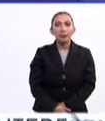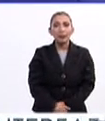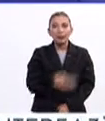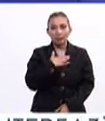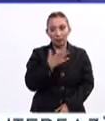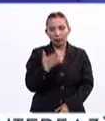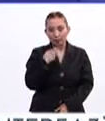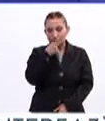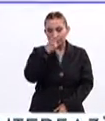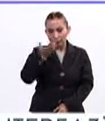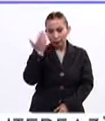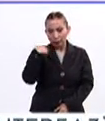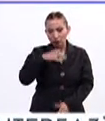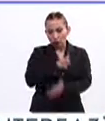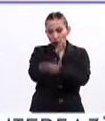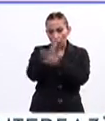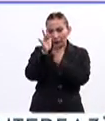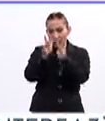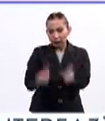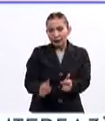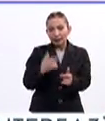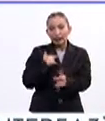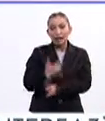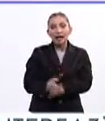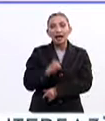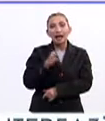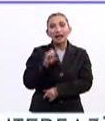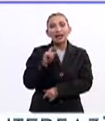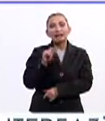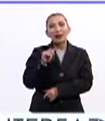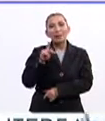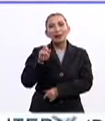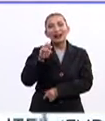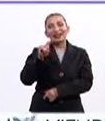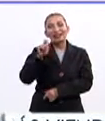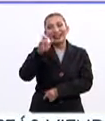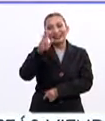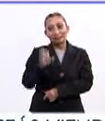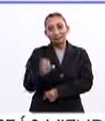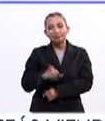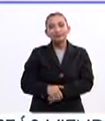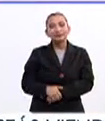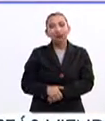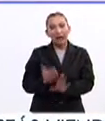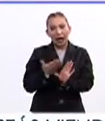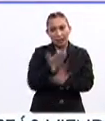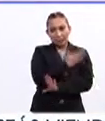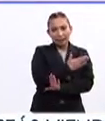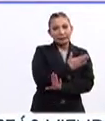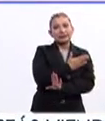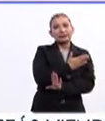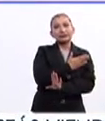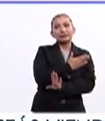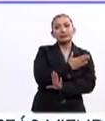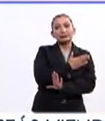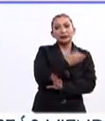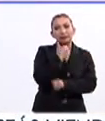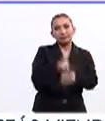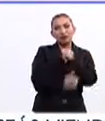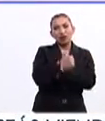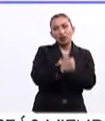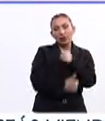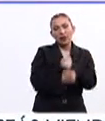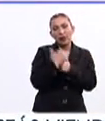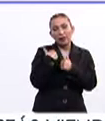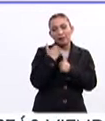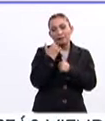Bueno, pues como lo comentaban, estuve en Francia, en la SPD Poitiers. Previamente a lo del concurso de francés,